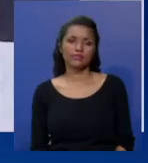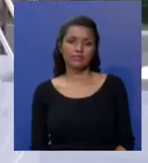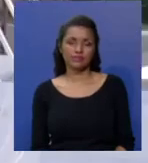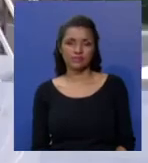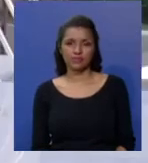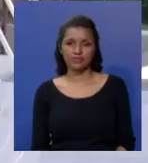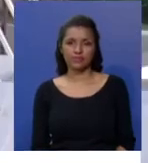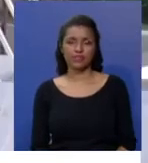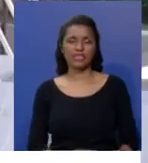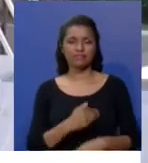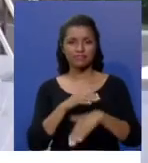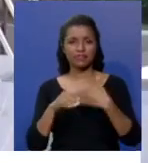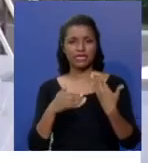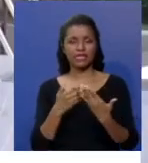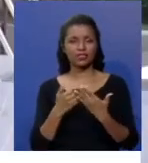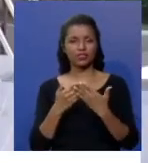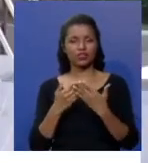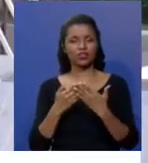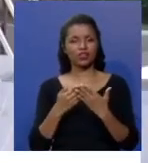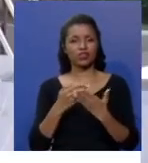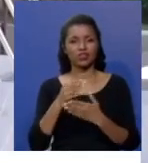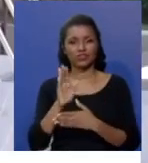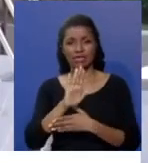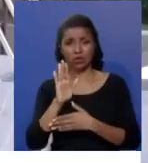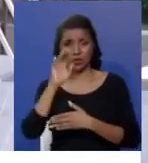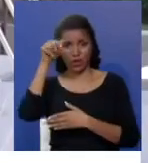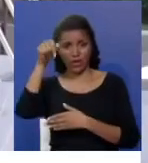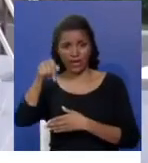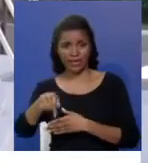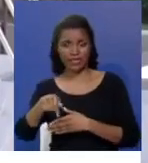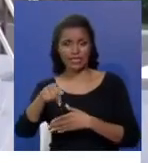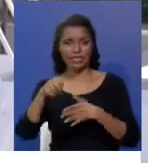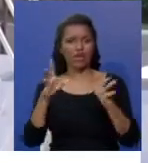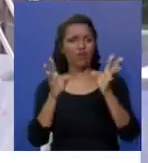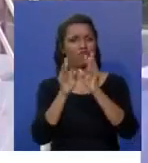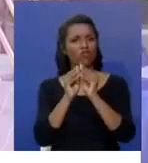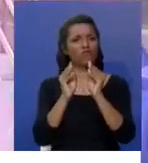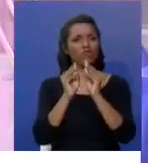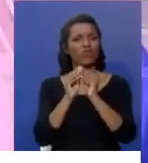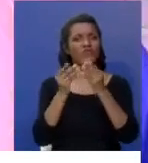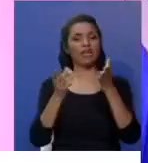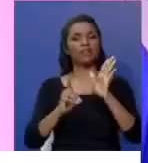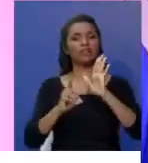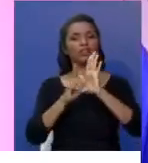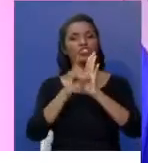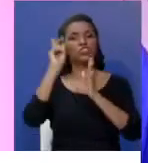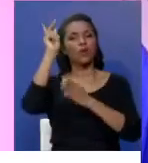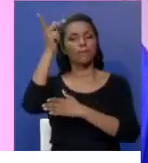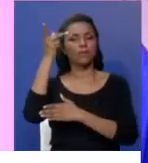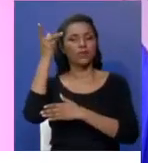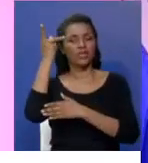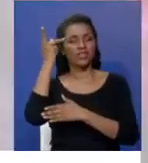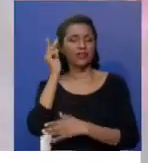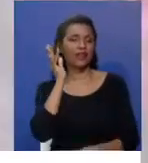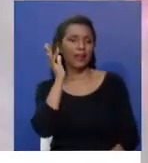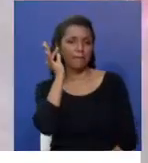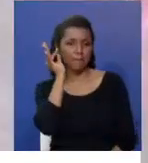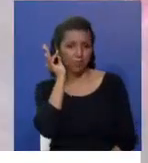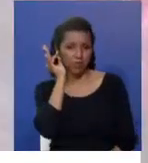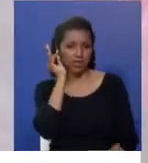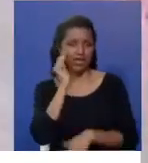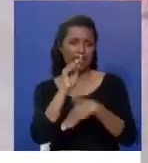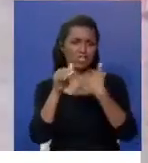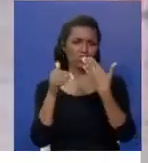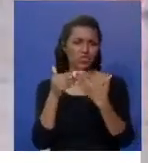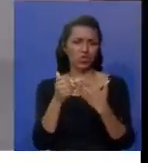para ti y también a nuestra amable audiencia. Hoy se lanzó el foro Avances y Perspectivas de los Derechos Políticos de las Mujeres del Sistema